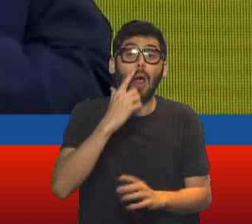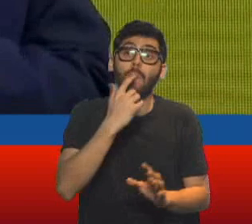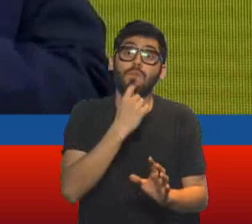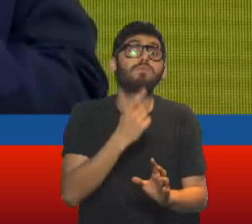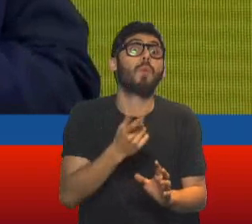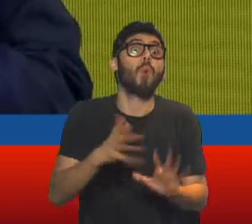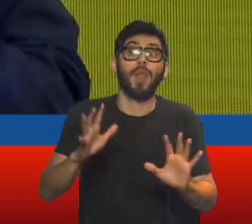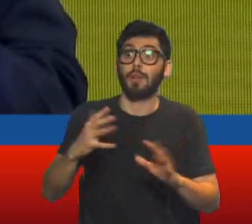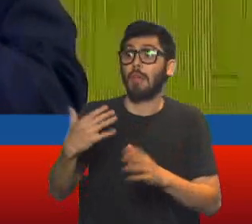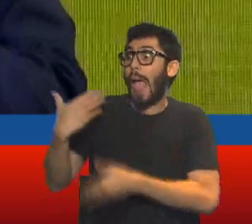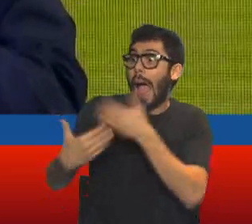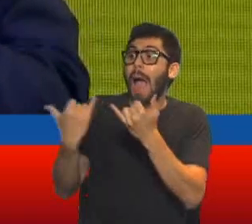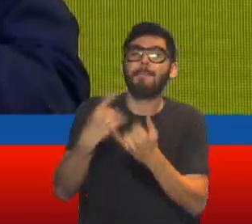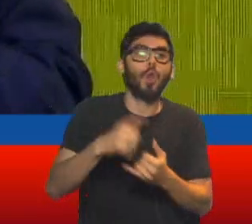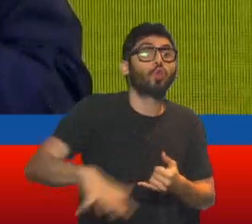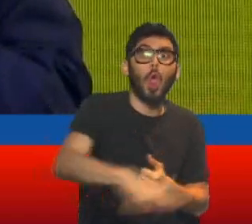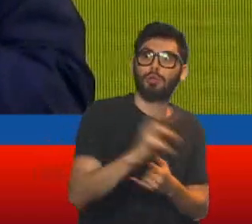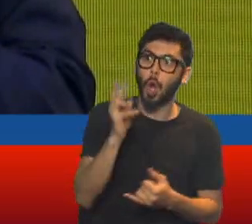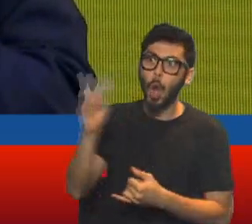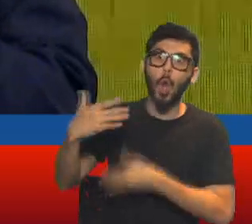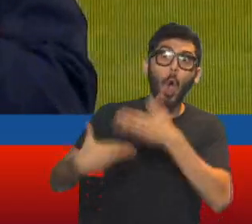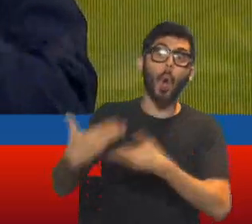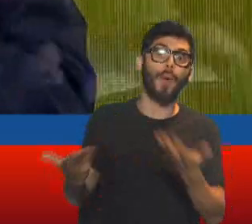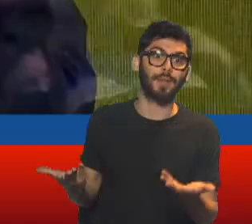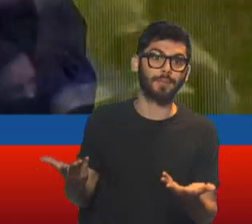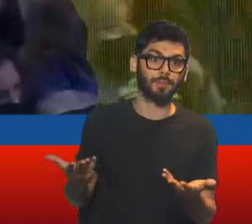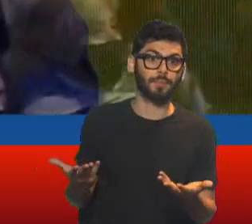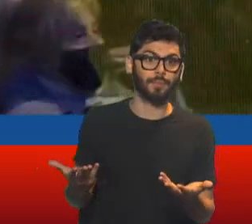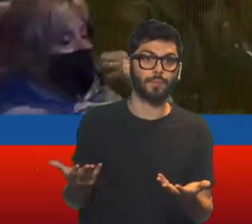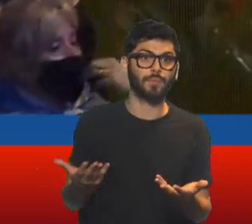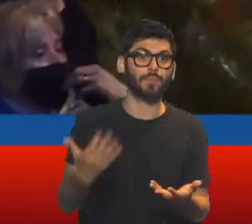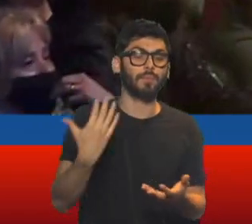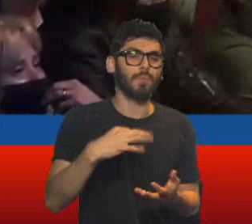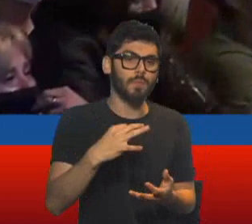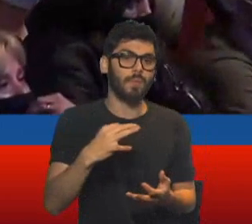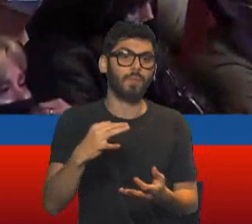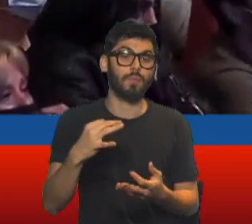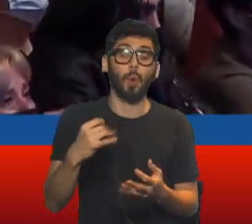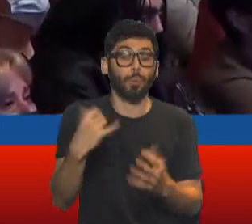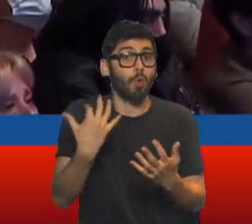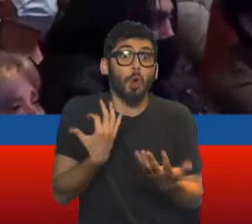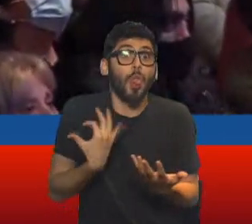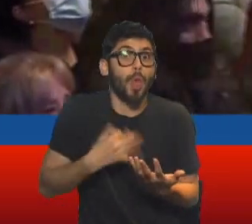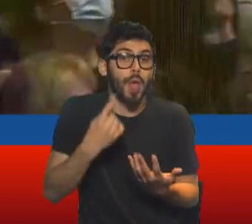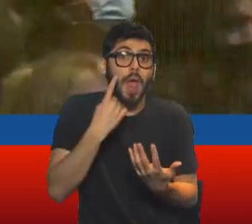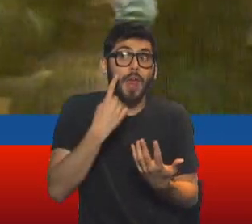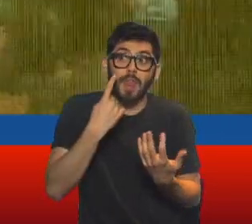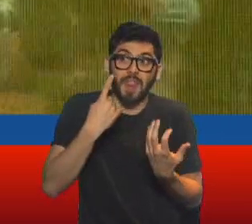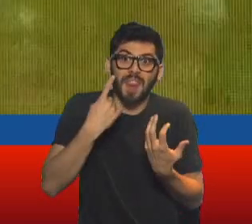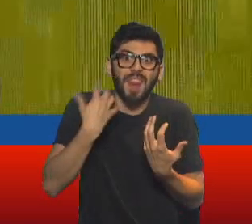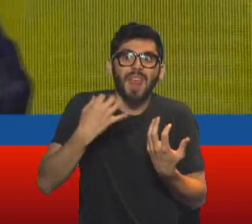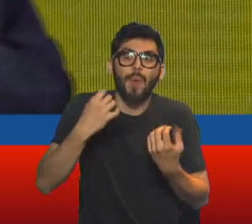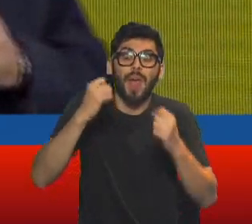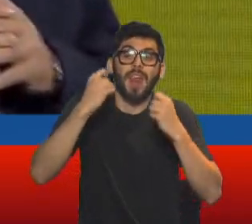es el problema, ¿no? Una pregunta. Bueno, pero nosotros tenemos que darnos cuenta, no nos habíamos dado cuenta. Yo he ido a la televisión y he dicho, se